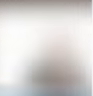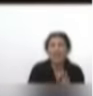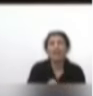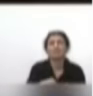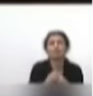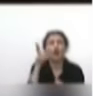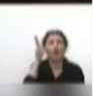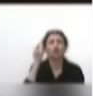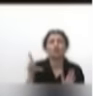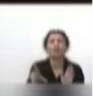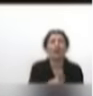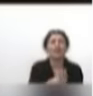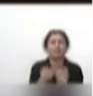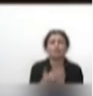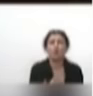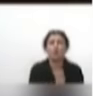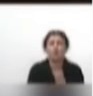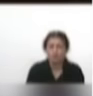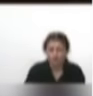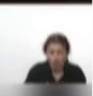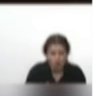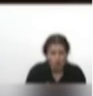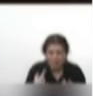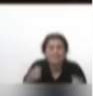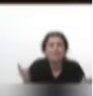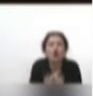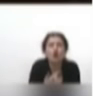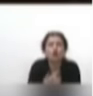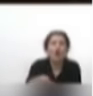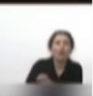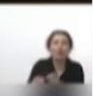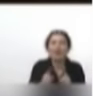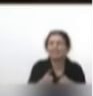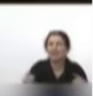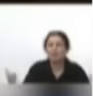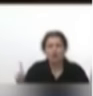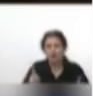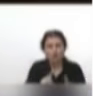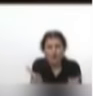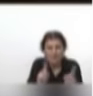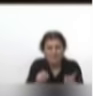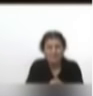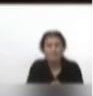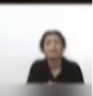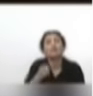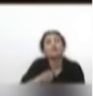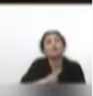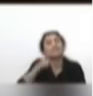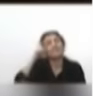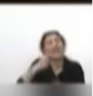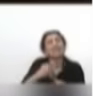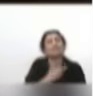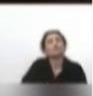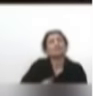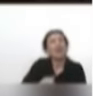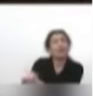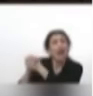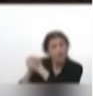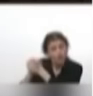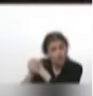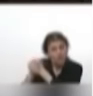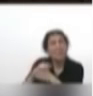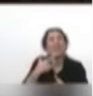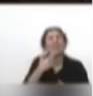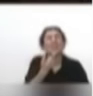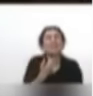serio que no están dispuestos a reconocer ninguna macana? ¿En serio que la culpa de todos los males la tiene este tipo que hace 100 días que está gobernando?